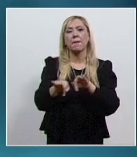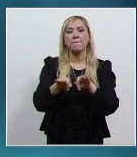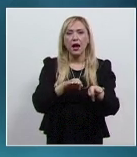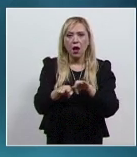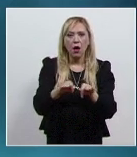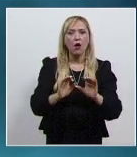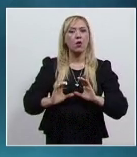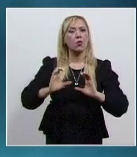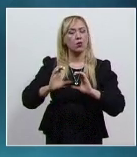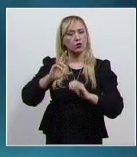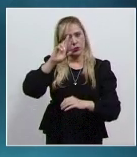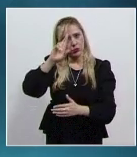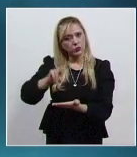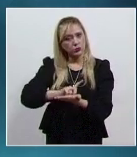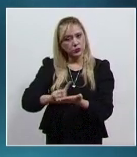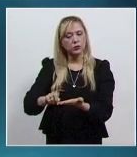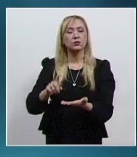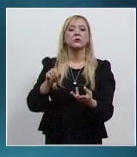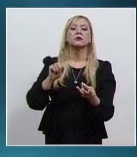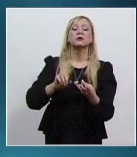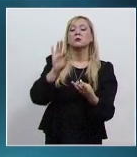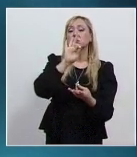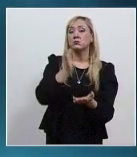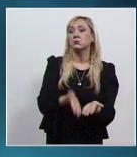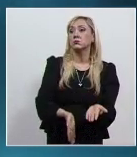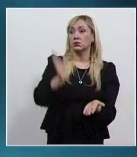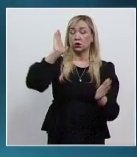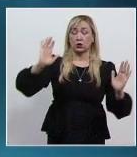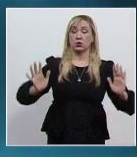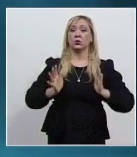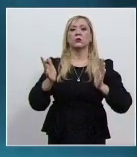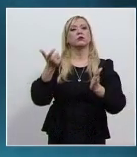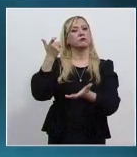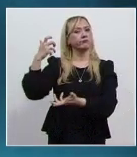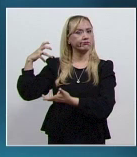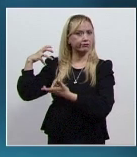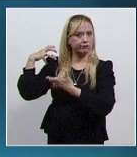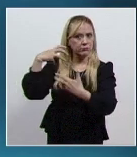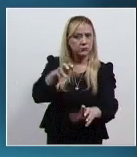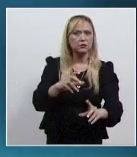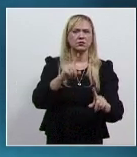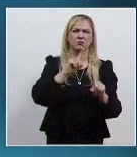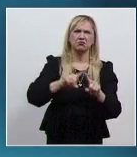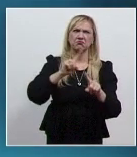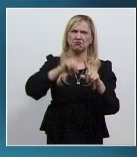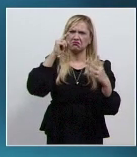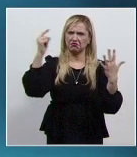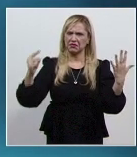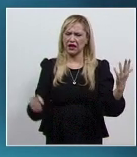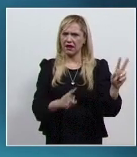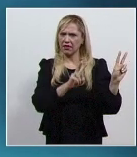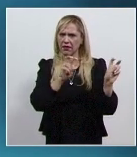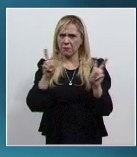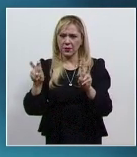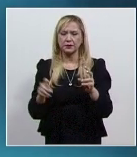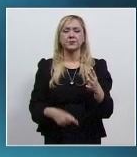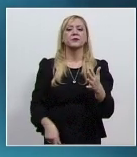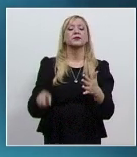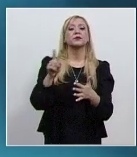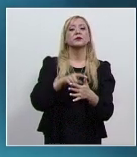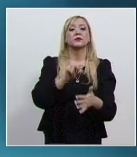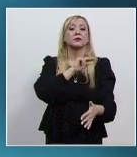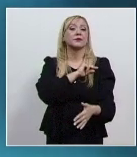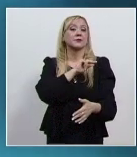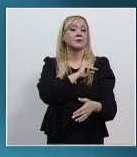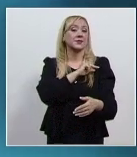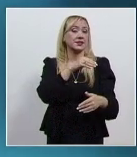sobre indemnización en caso de despido injustificado, entre otros temas. Y de tribunales colegiados se publicaron